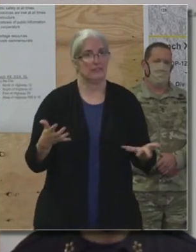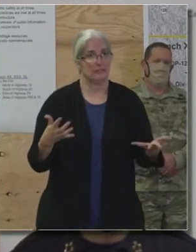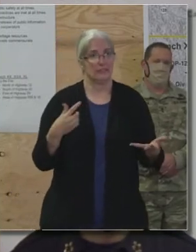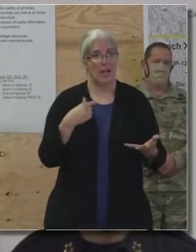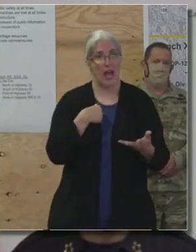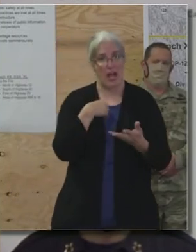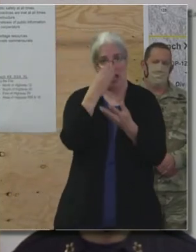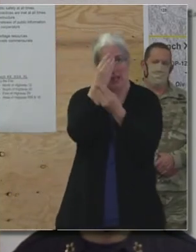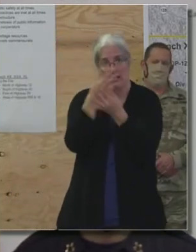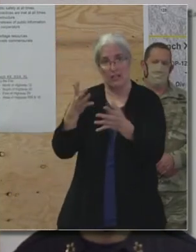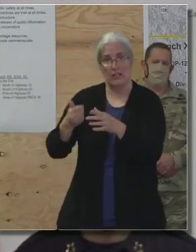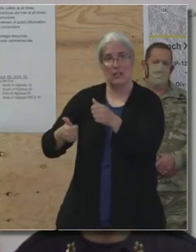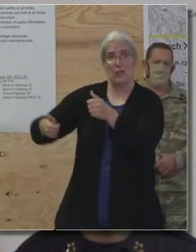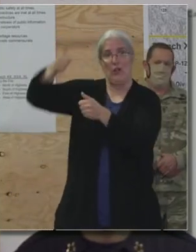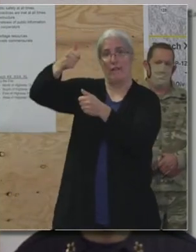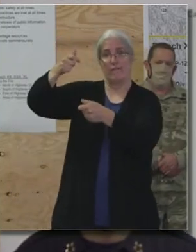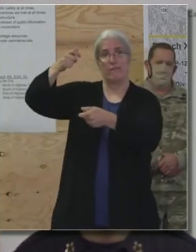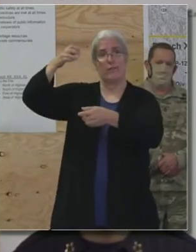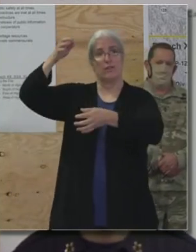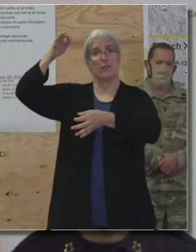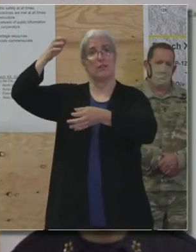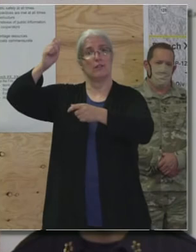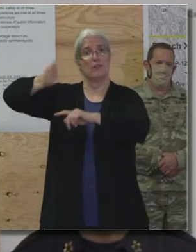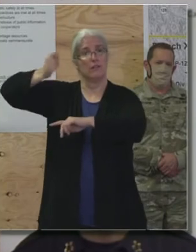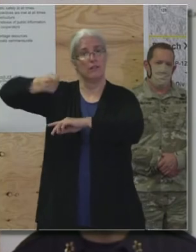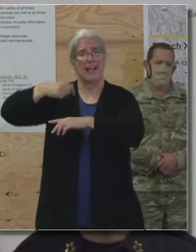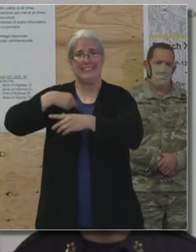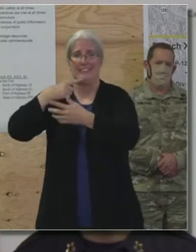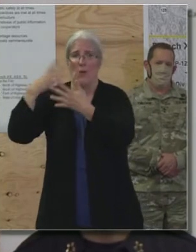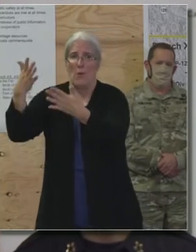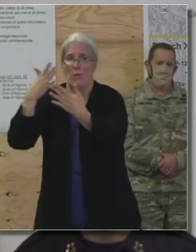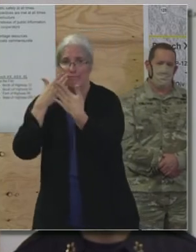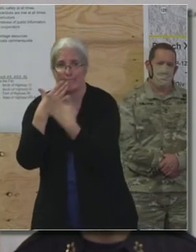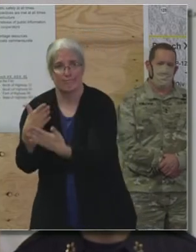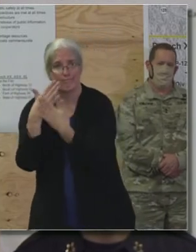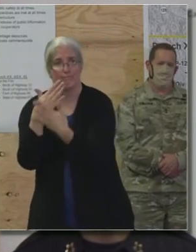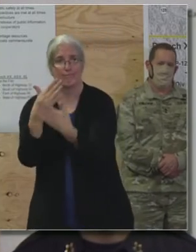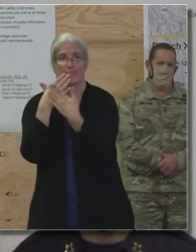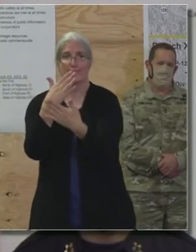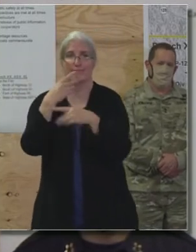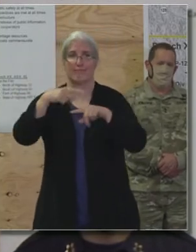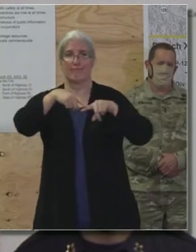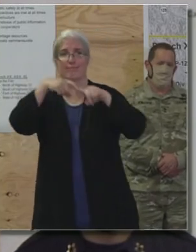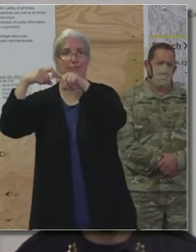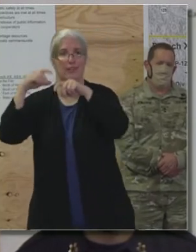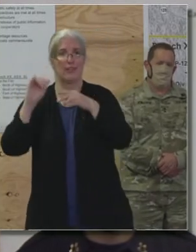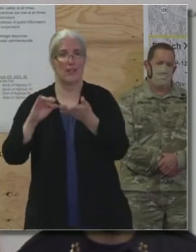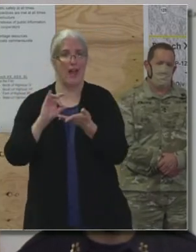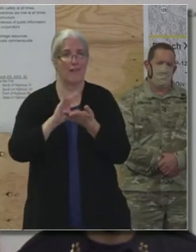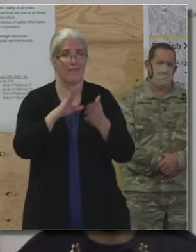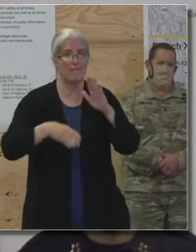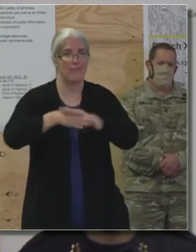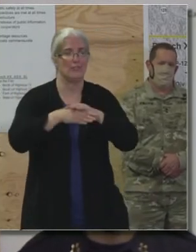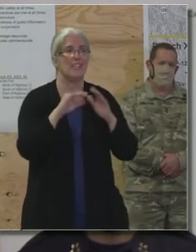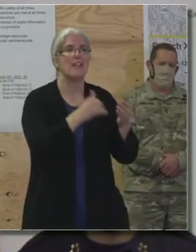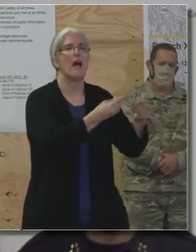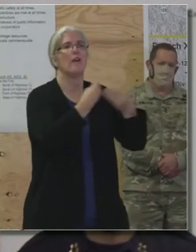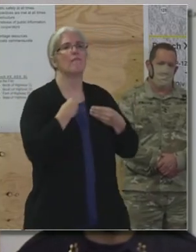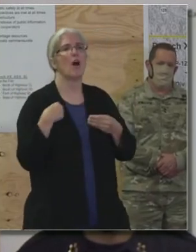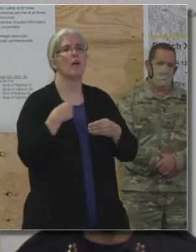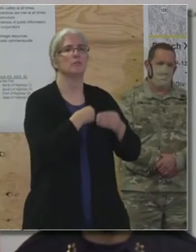se la hice directamente al jefe de la del tribunal supremo que nos diese privilegio de tiempo